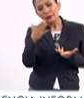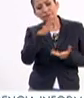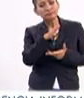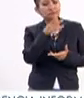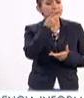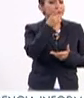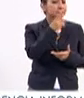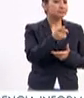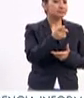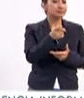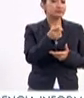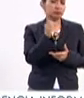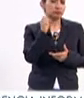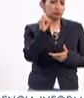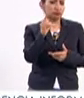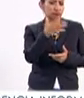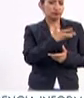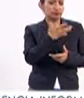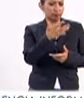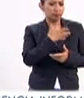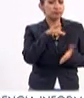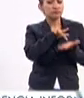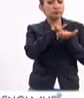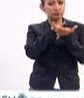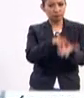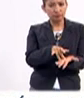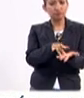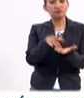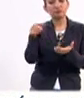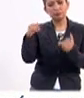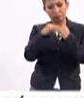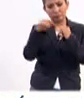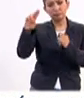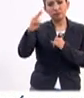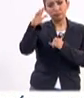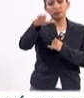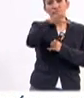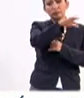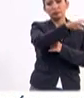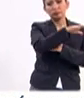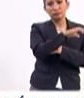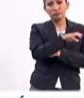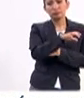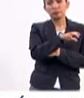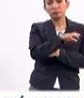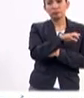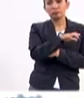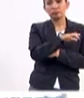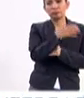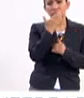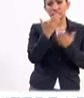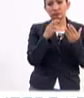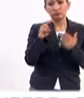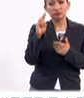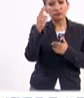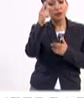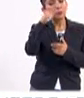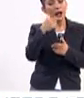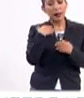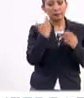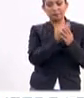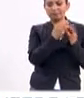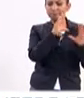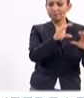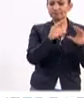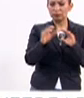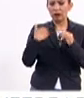de decir que sí tenemos el apoyo de las instituciones de estudio superior para preparar